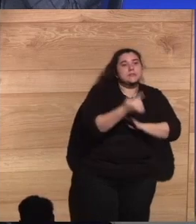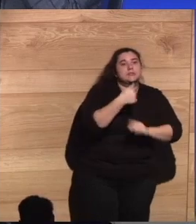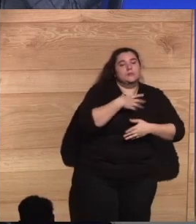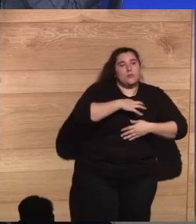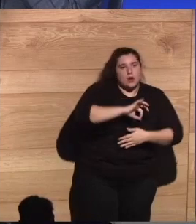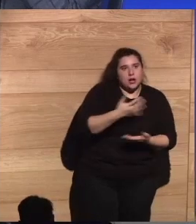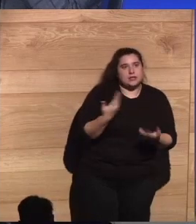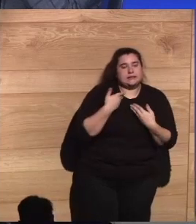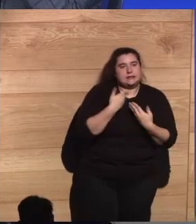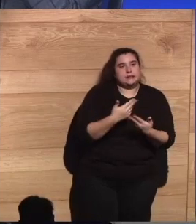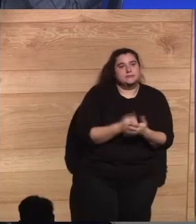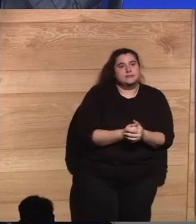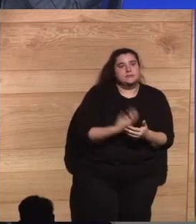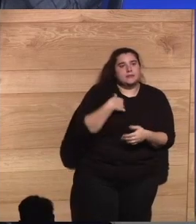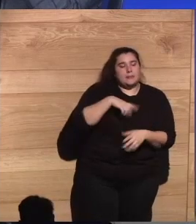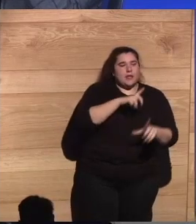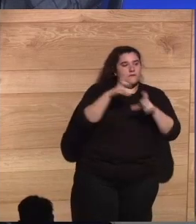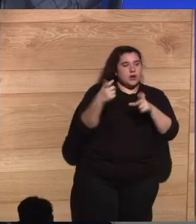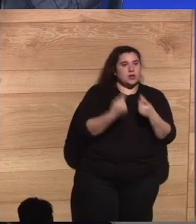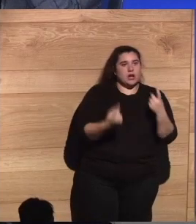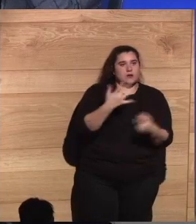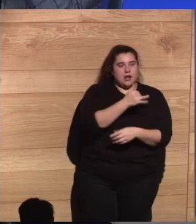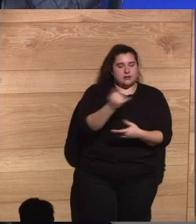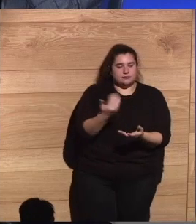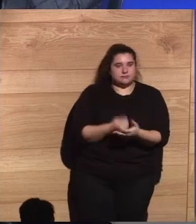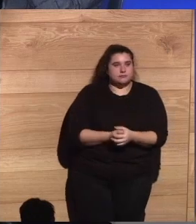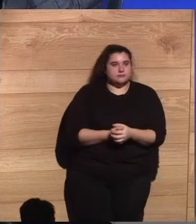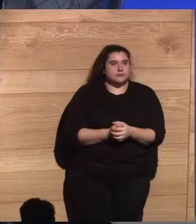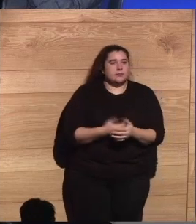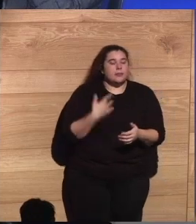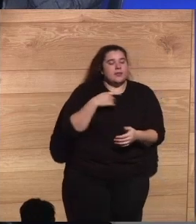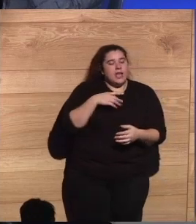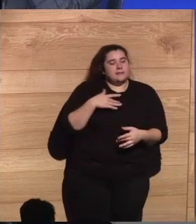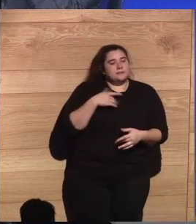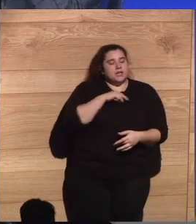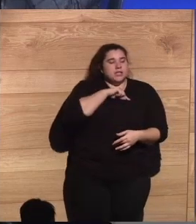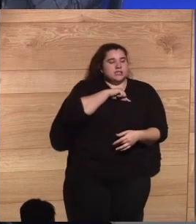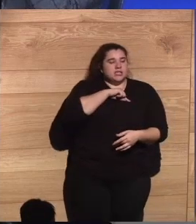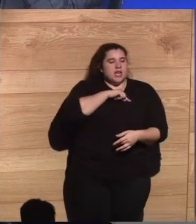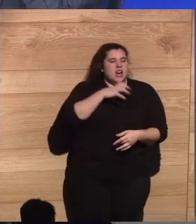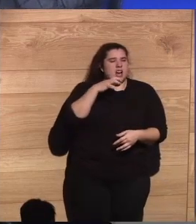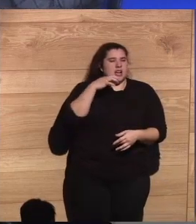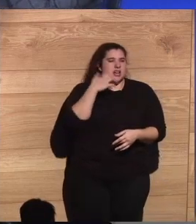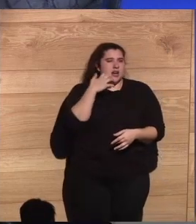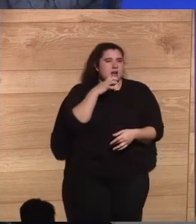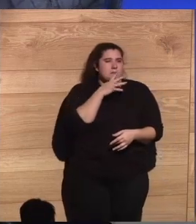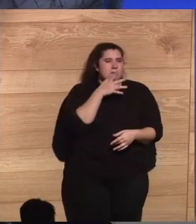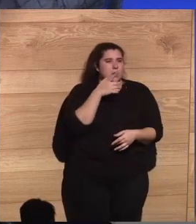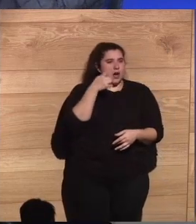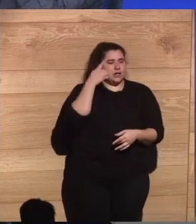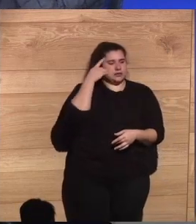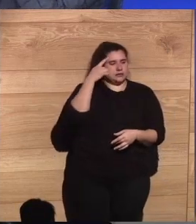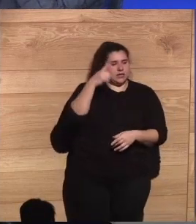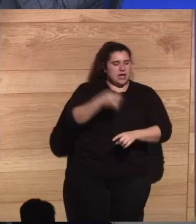estoy buscándolo. no lo hay, no lo hay. Hay algunas fotos, pero no. Pero de repente era una sensación extrañísima, porque uno, por mucho que sepa de